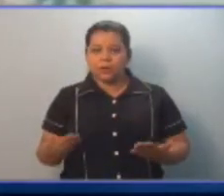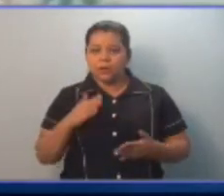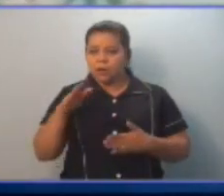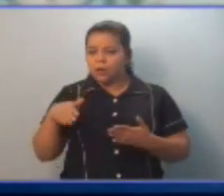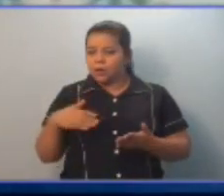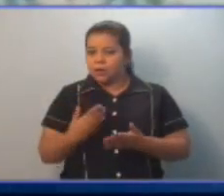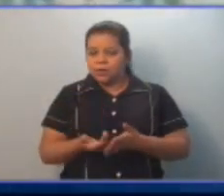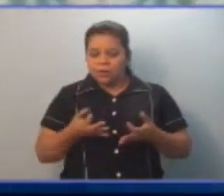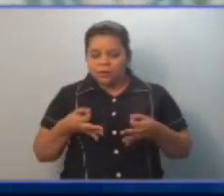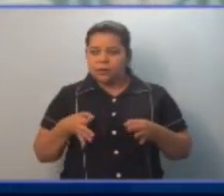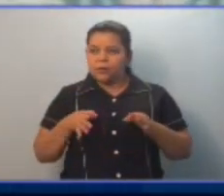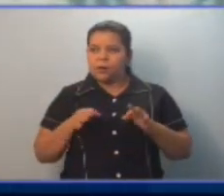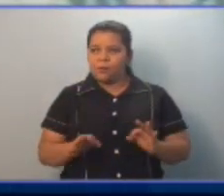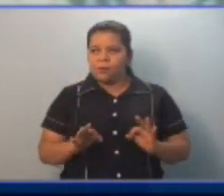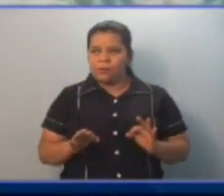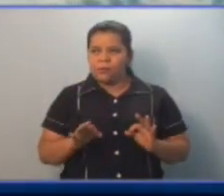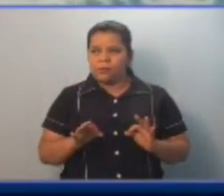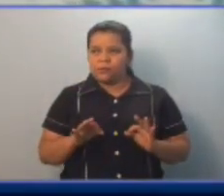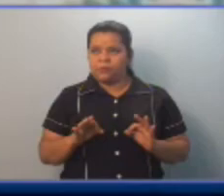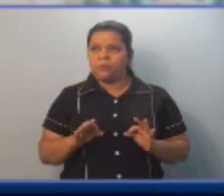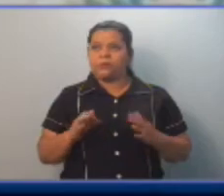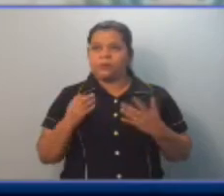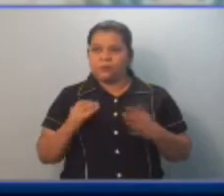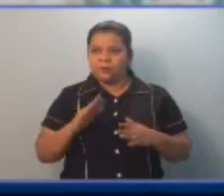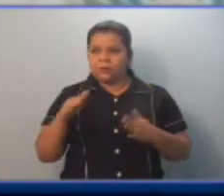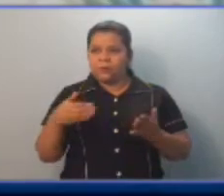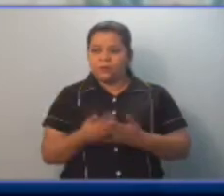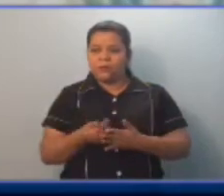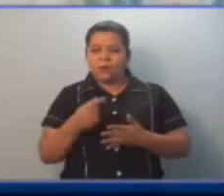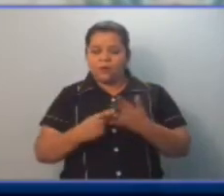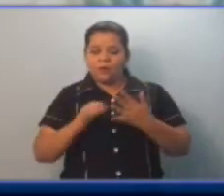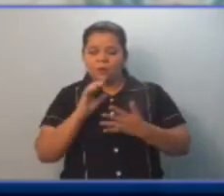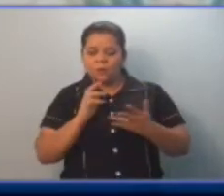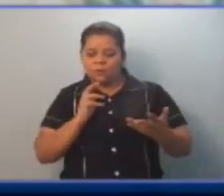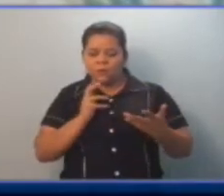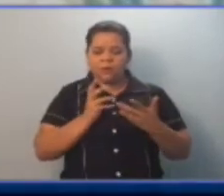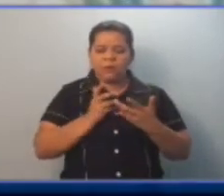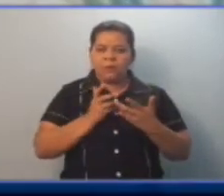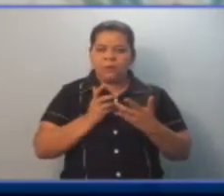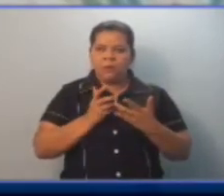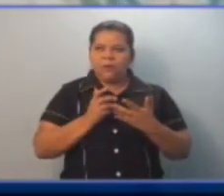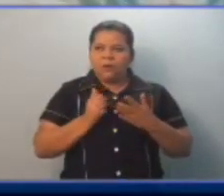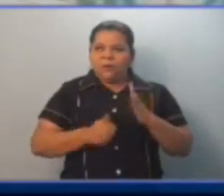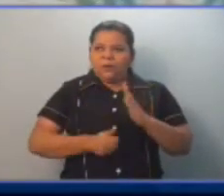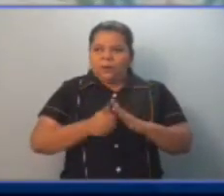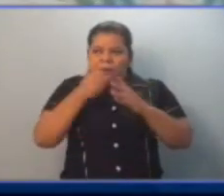formas plausibles de establecer la constitucionalidad de una norma,